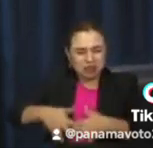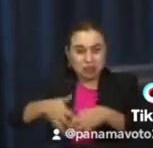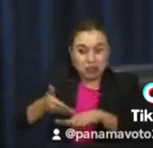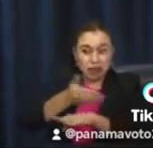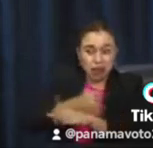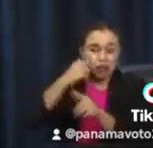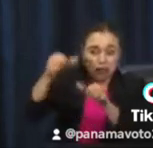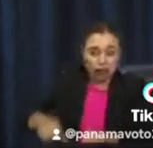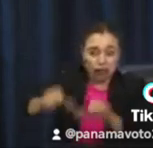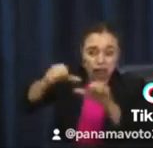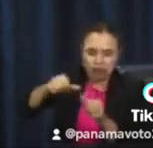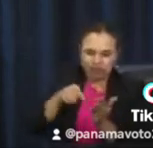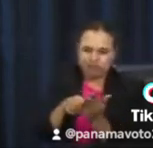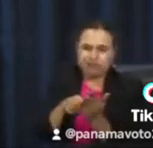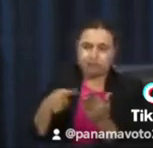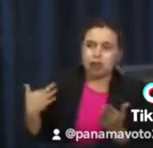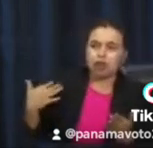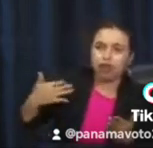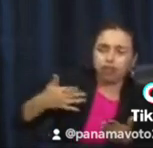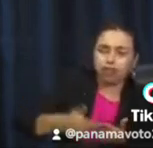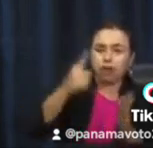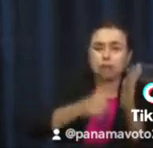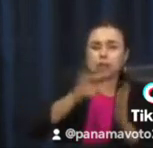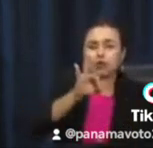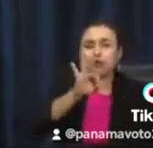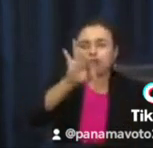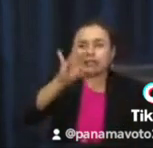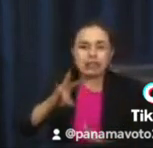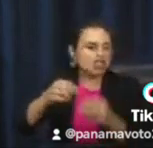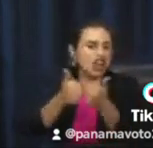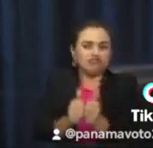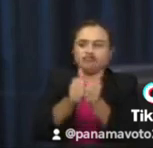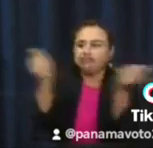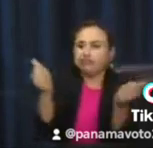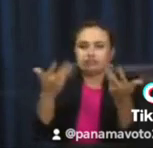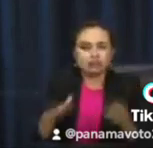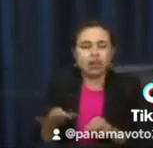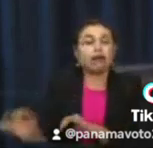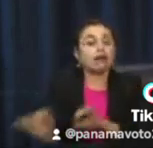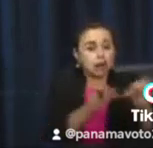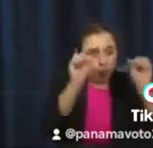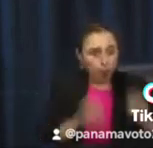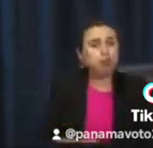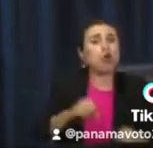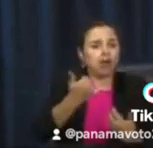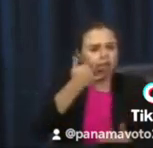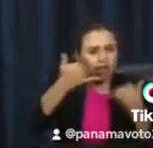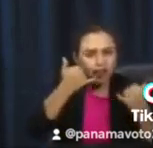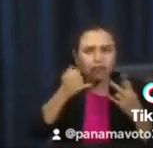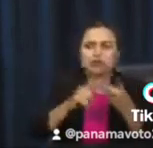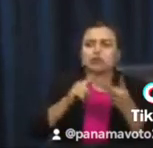particularmente venía de 1997, podemos hacerlo con las telecomunicaciones y con el servicio